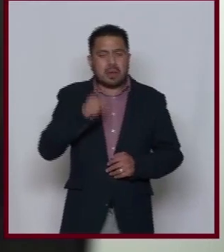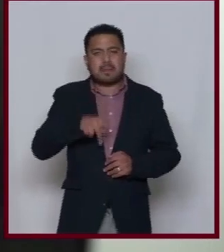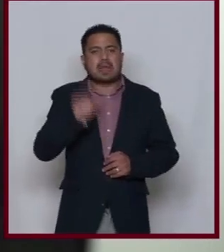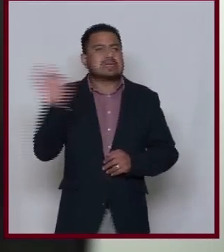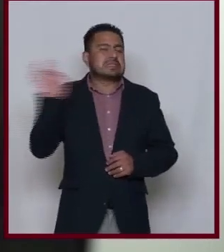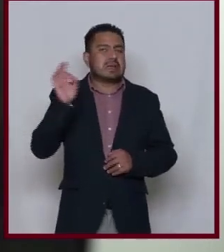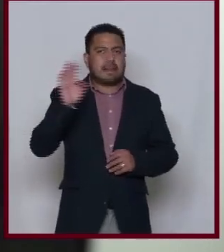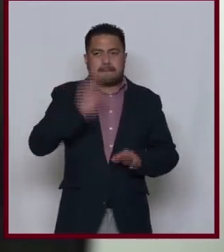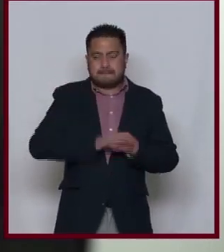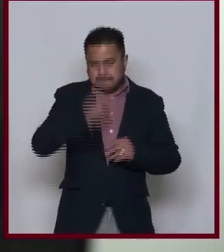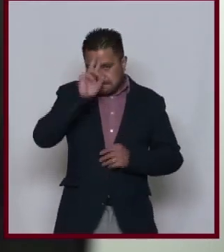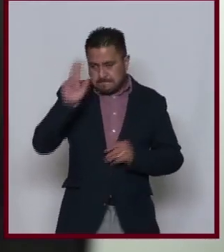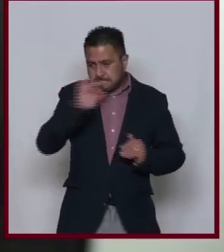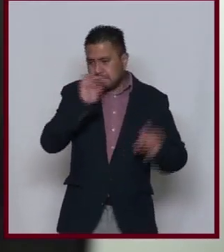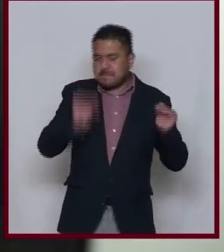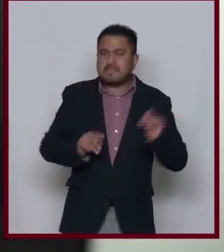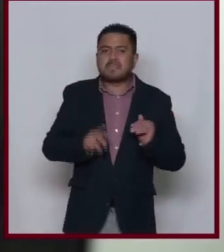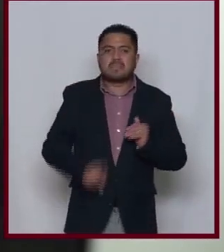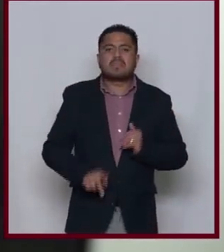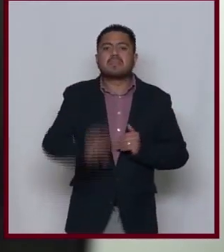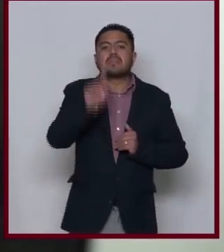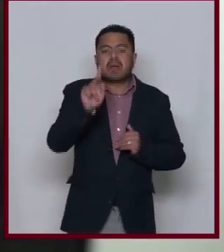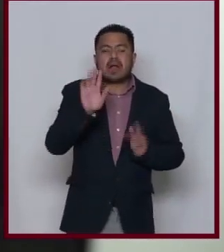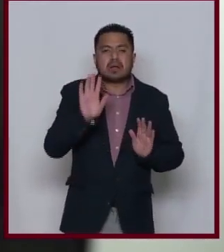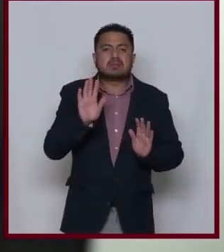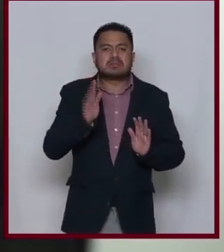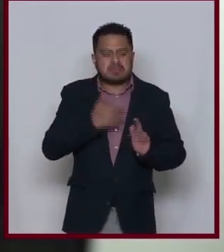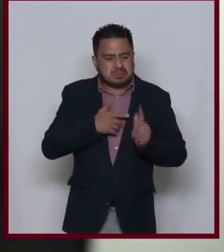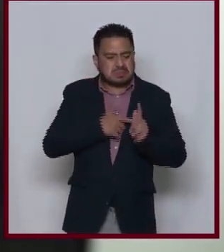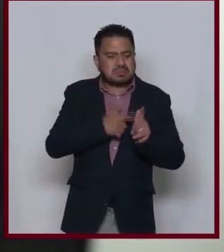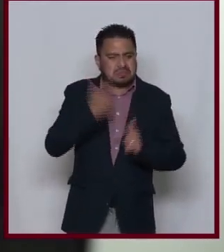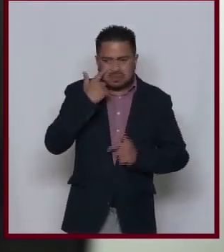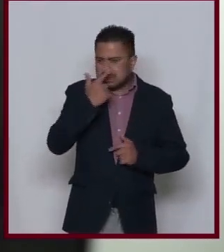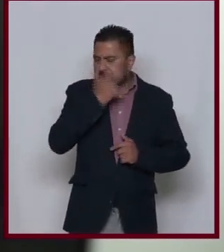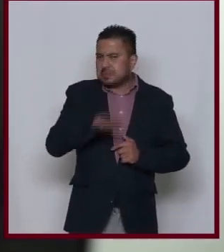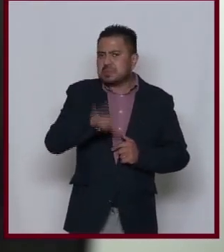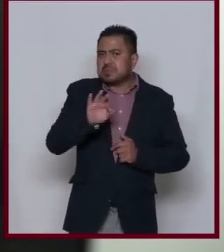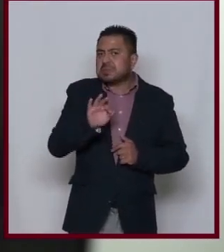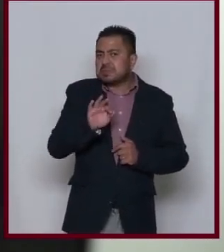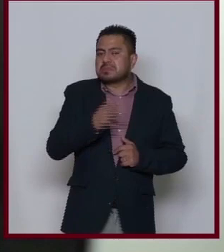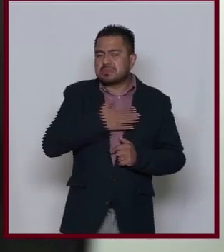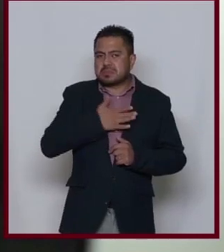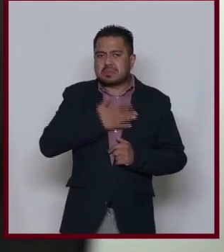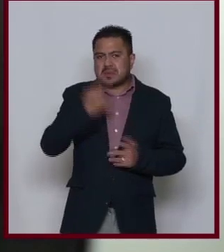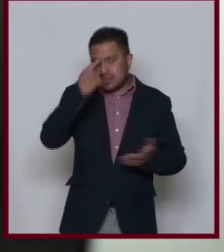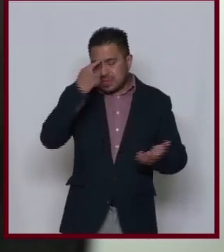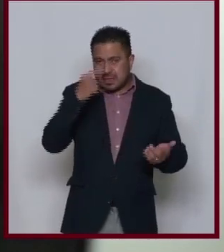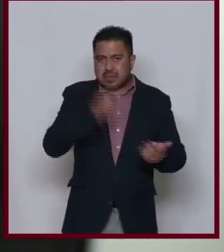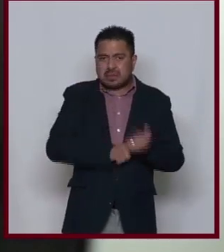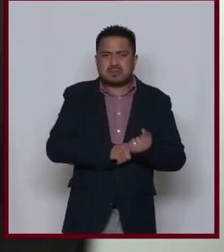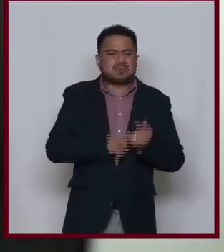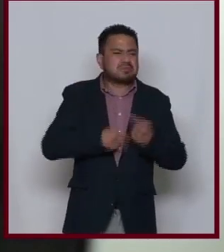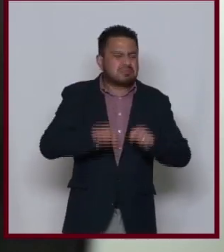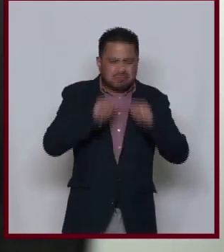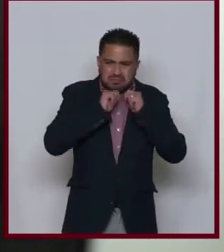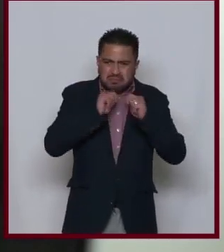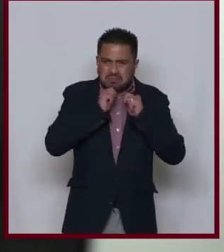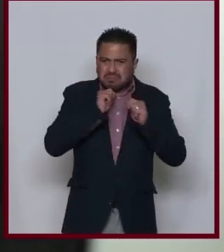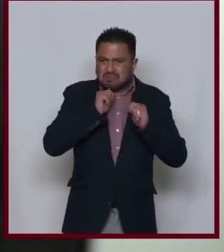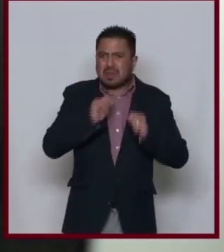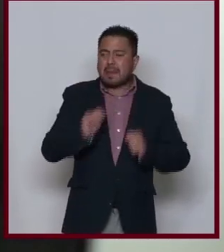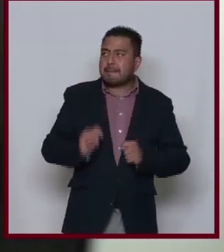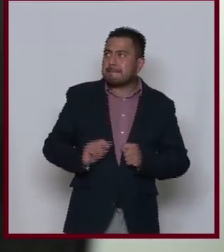no tampoco era la peor, pero que siguiera mis gustos, ¿no? Y entonces creo que no importa que no seas